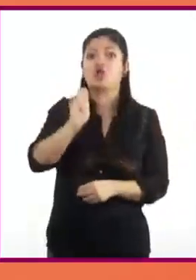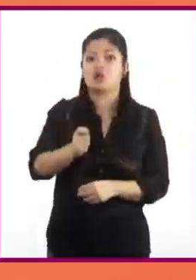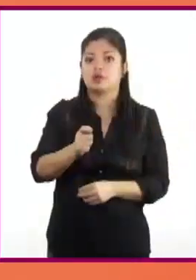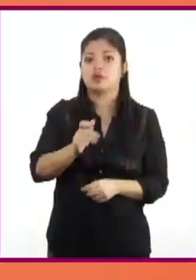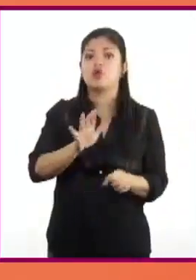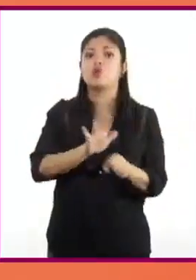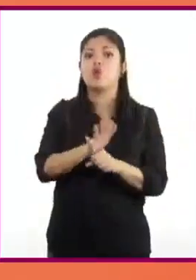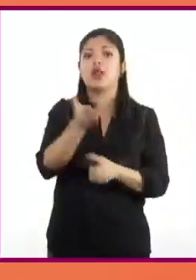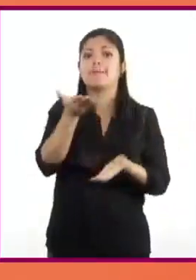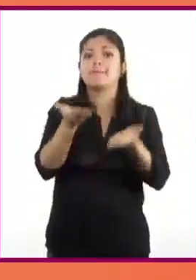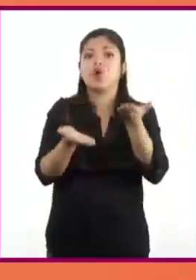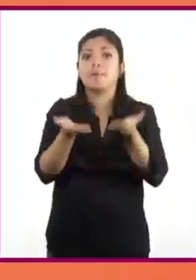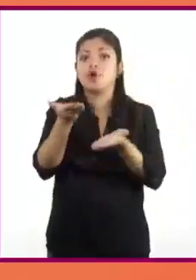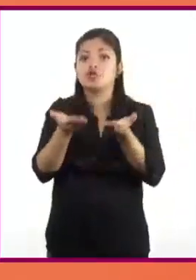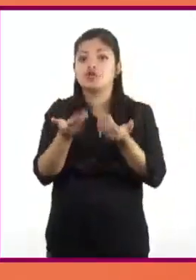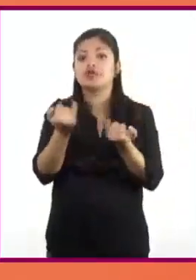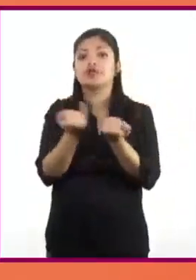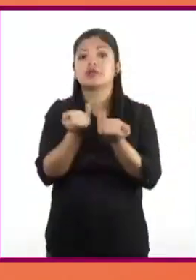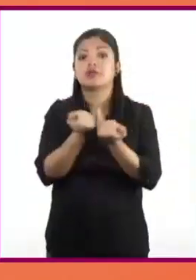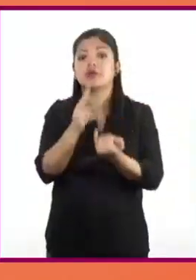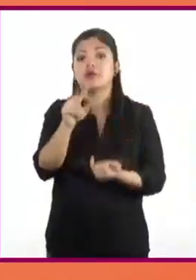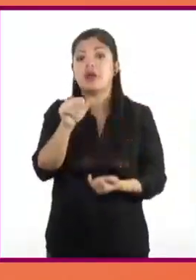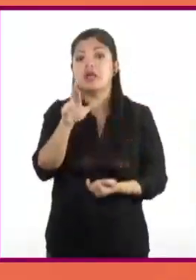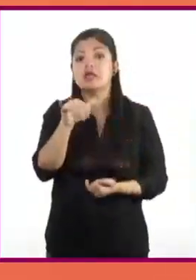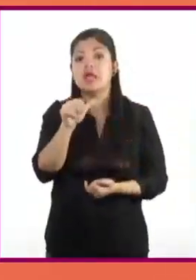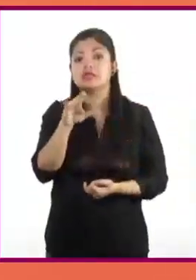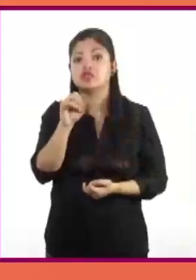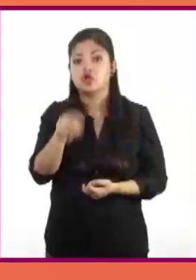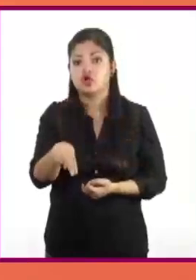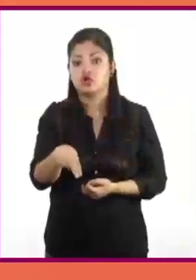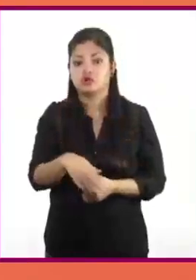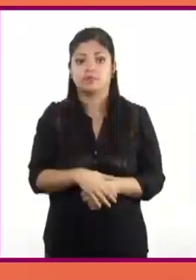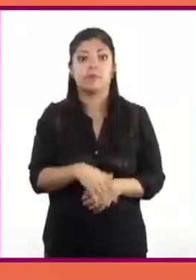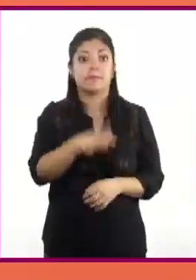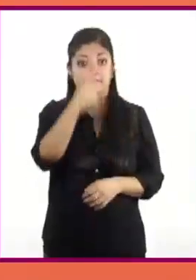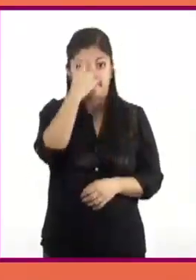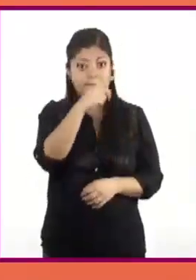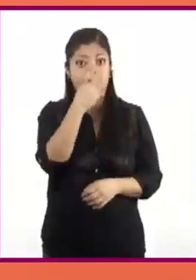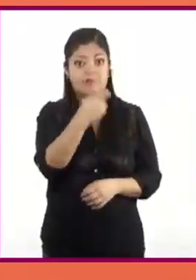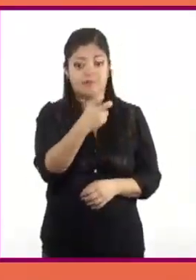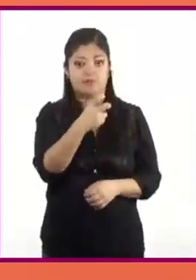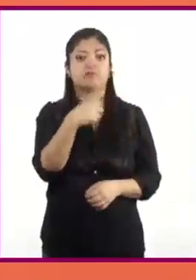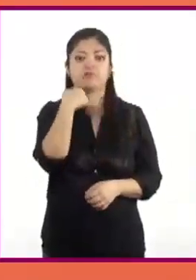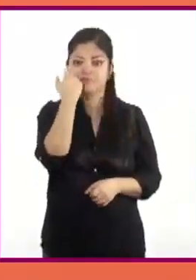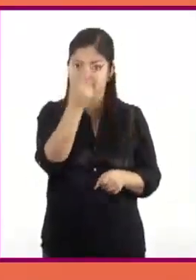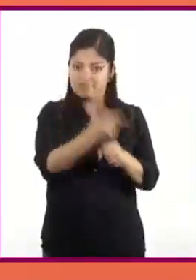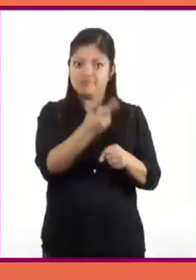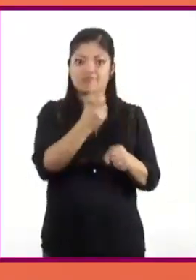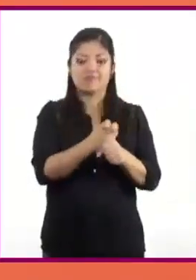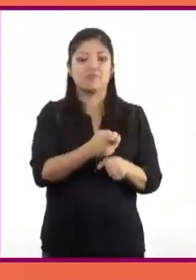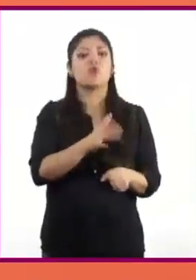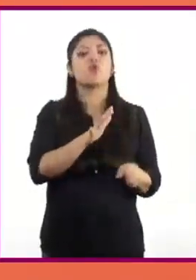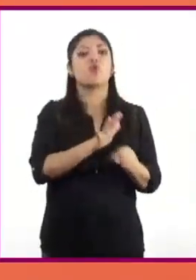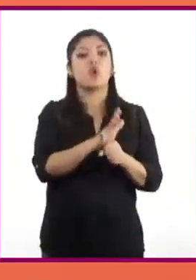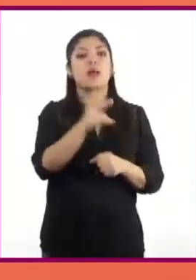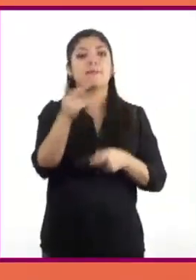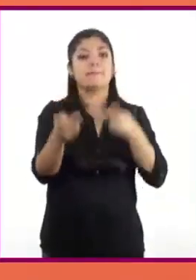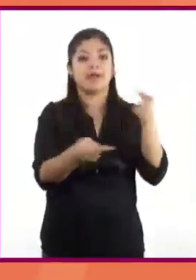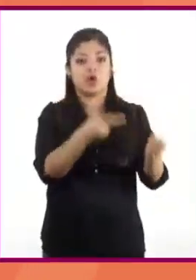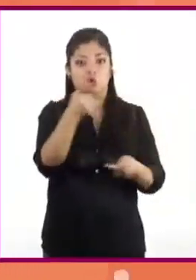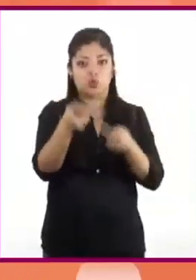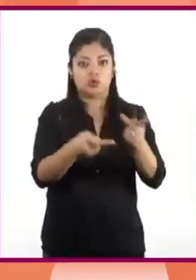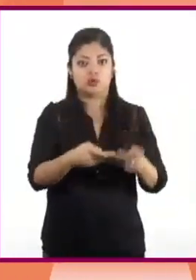la proporcionalidad y las variaciones. Para ello, las y los invitamos a responder las siguientes